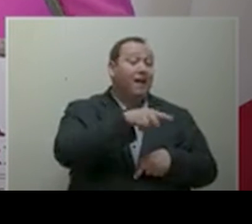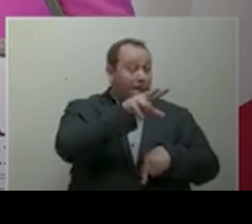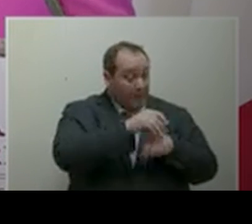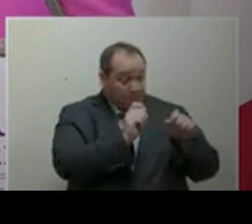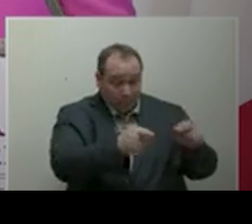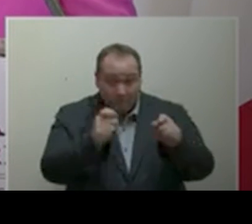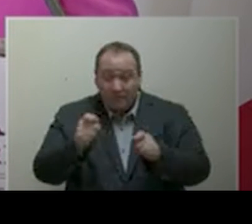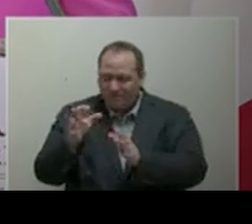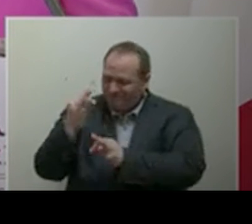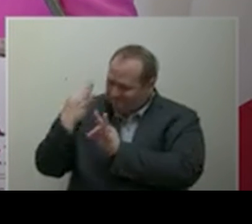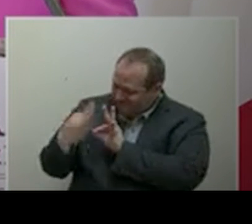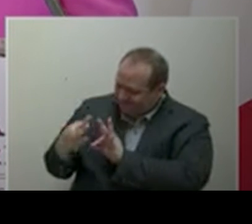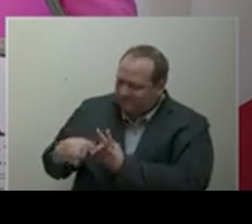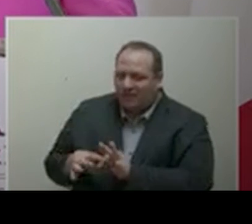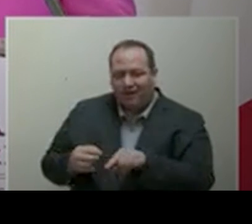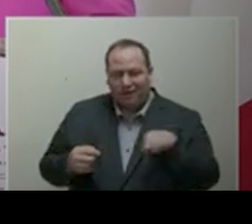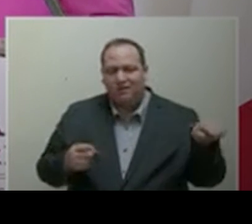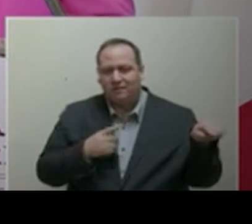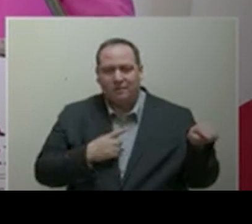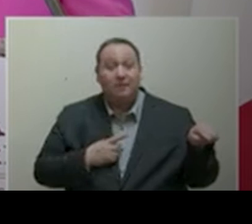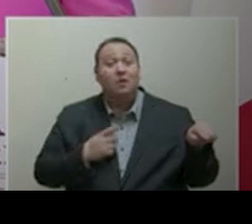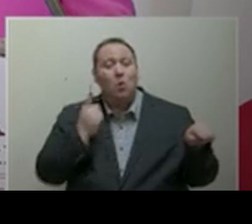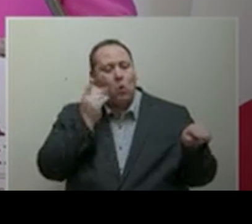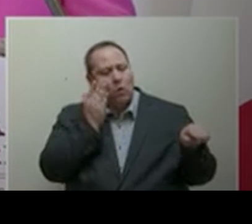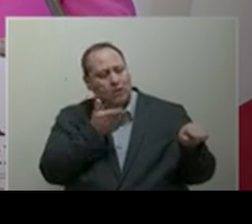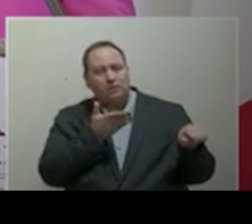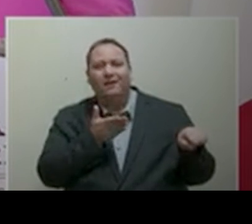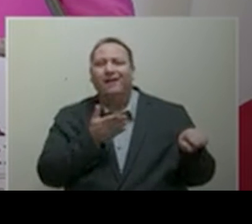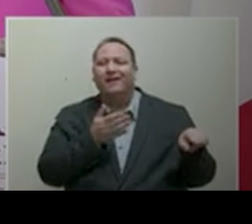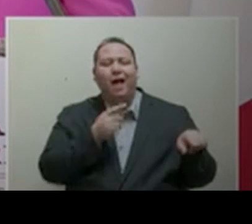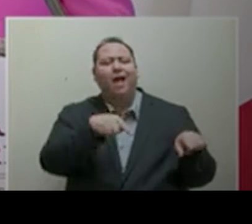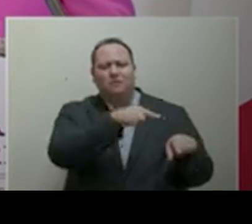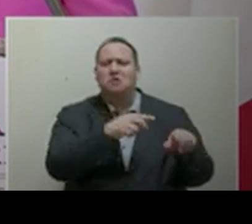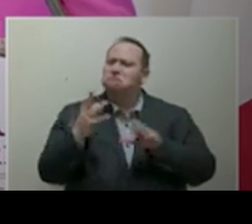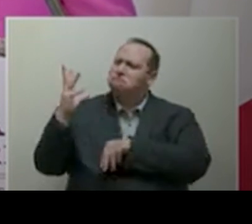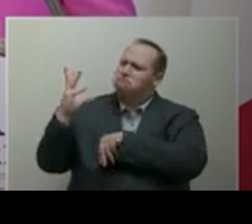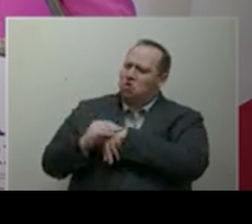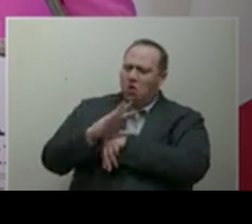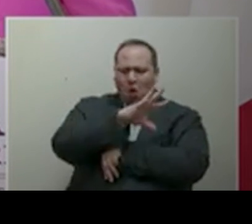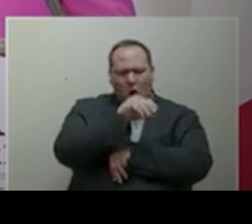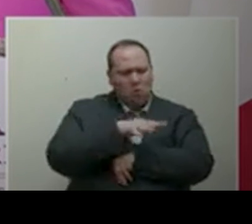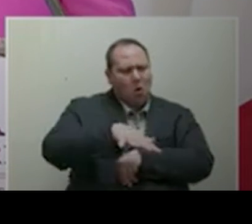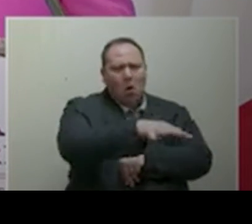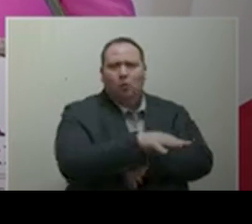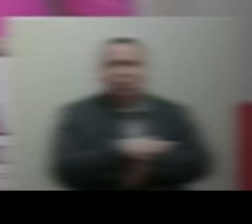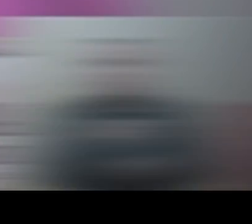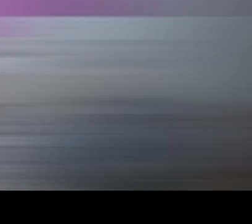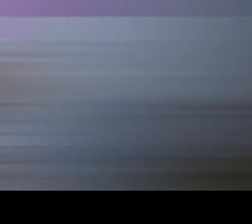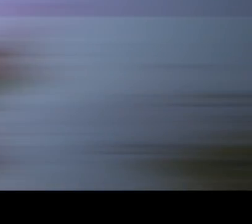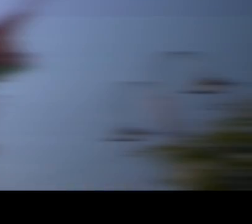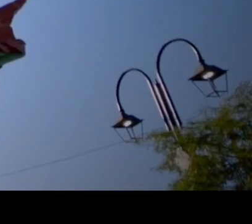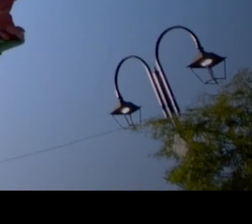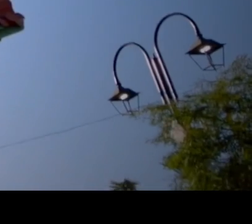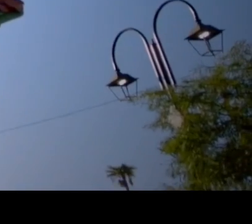permisos que deben de cumplir, ¿no? Y en este caso en particular, el casino cuenta con todos los permisos, en la zona no hay otro casino.